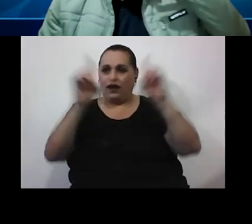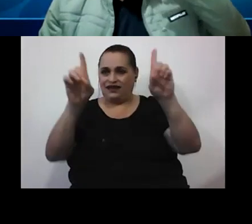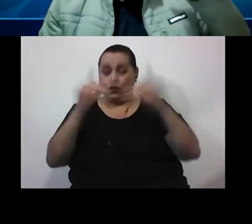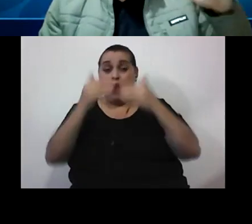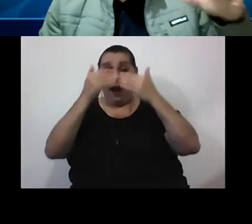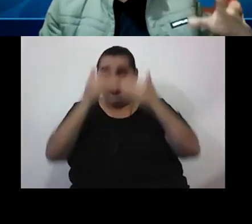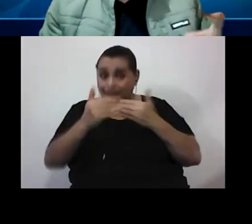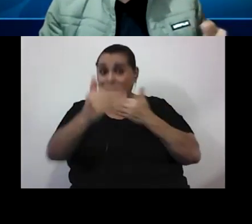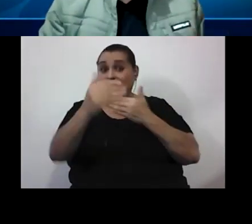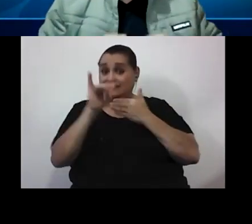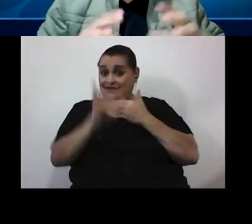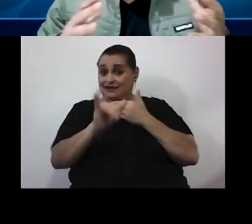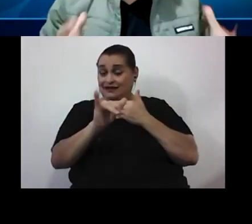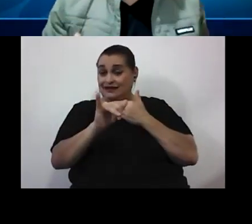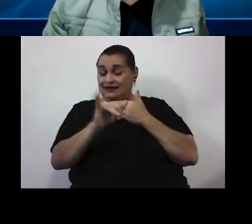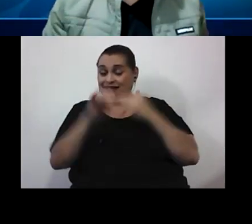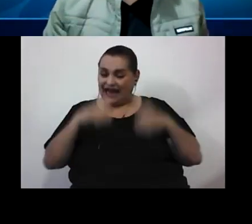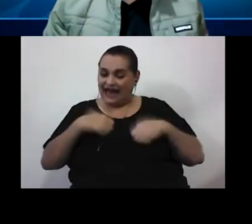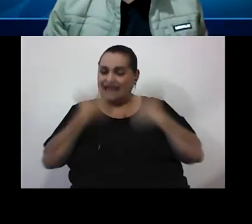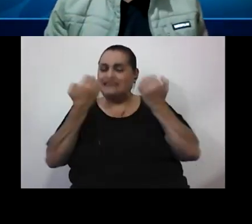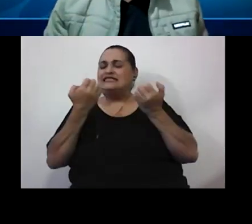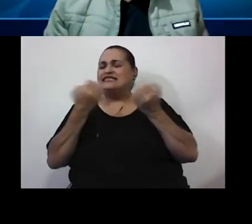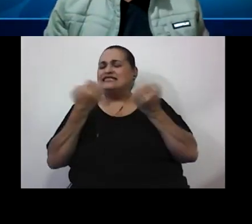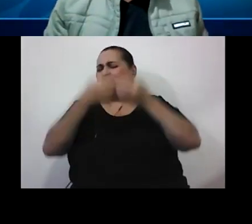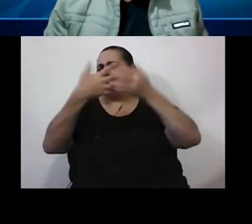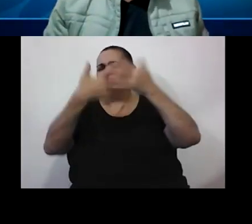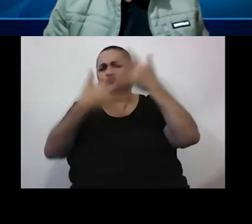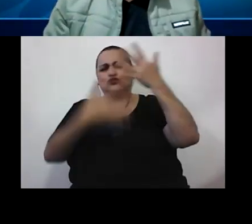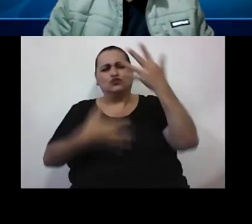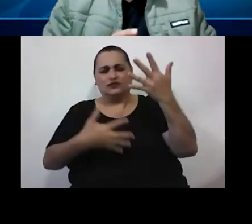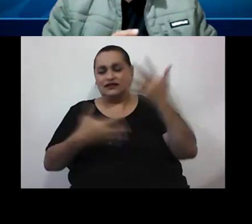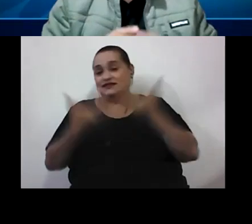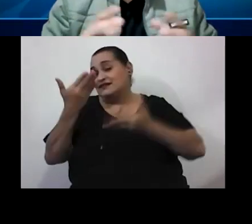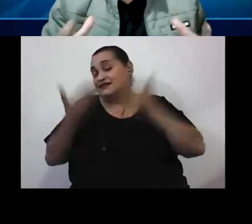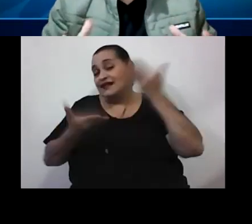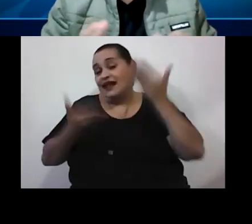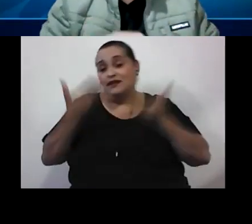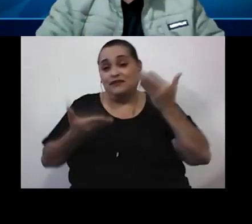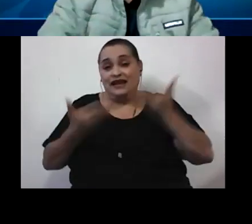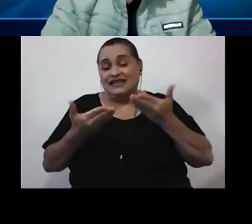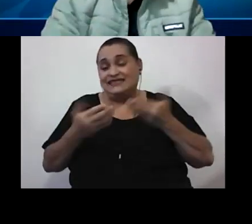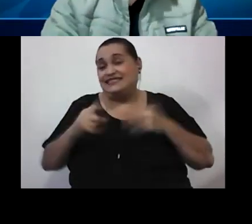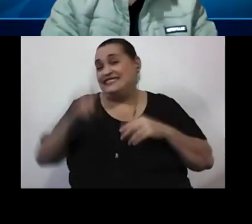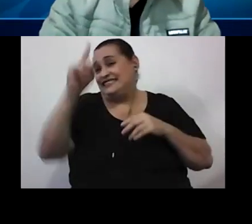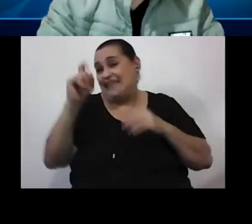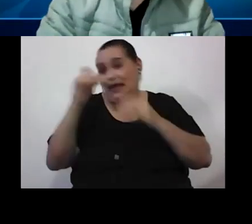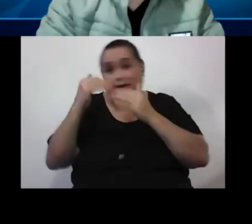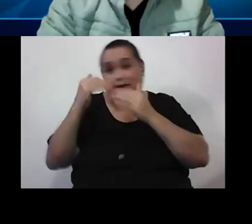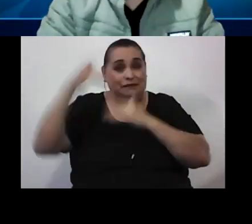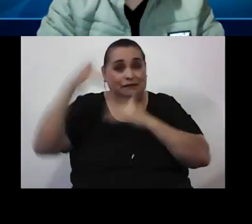eso, existen decenas, quizás centenas